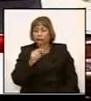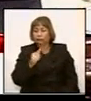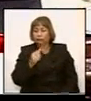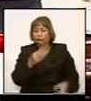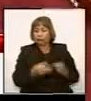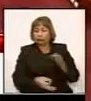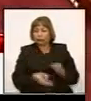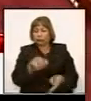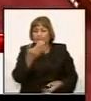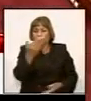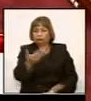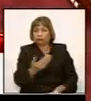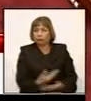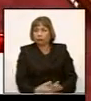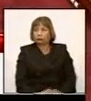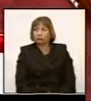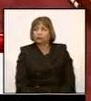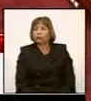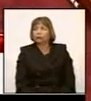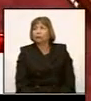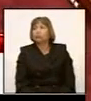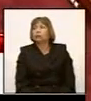Justicia.